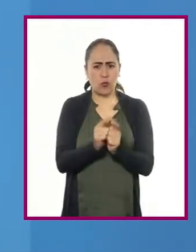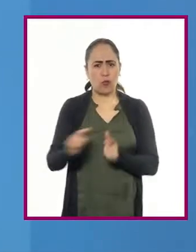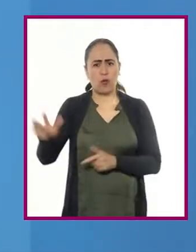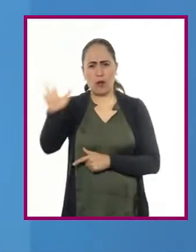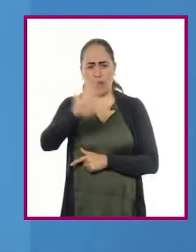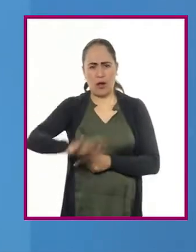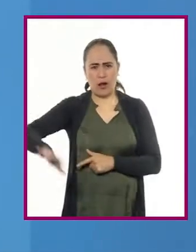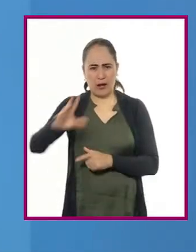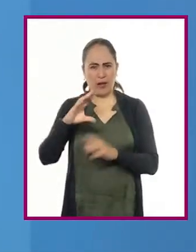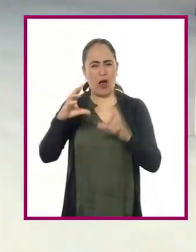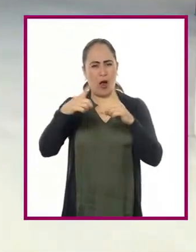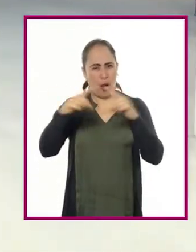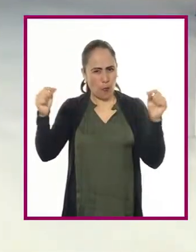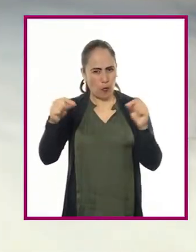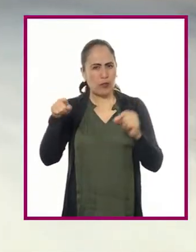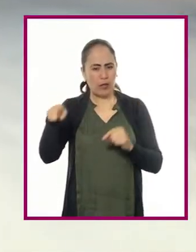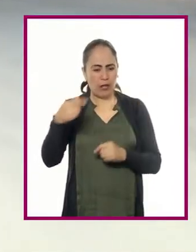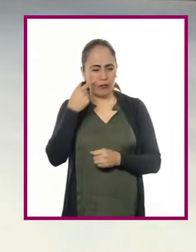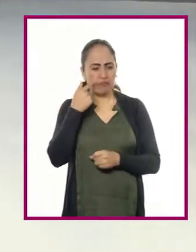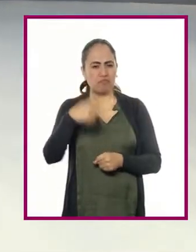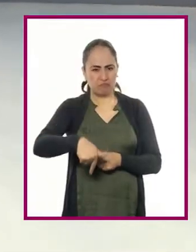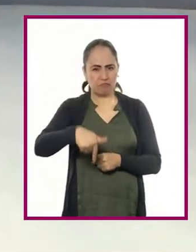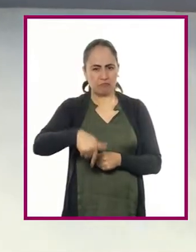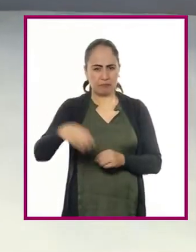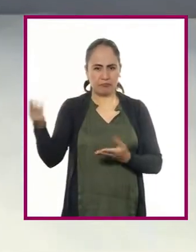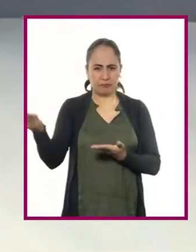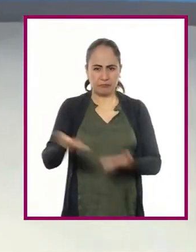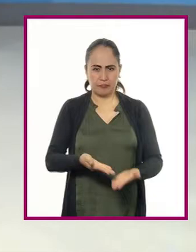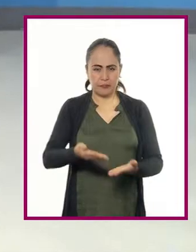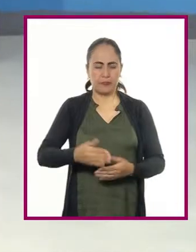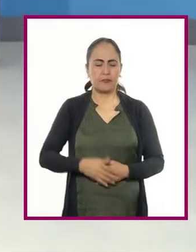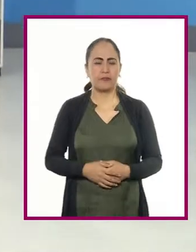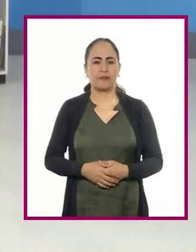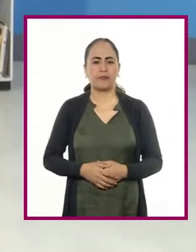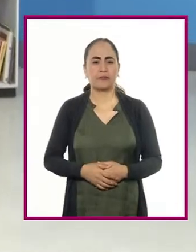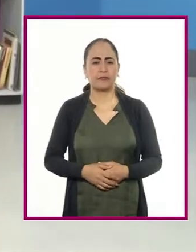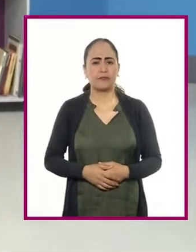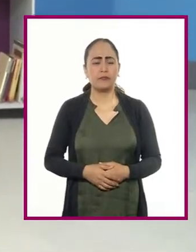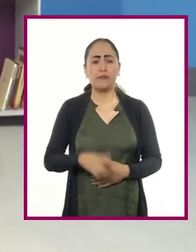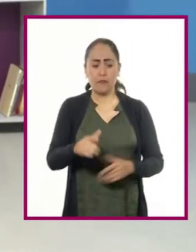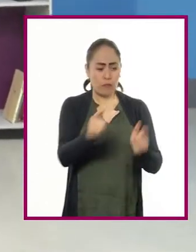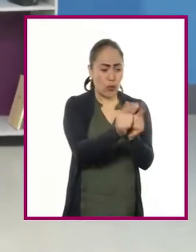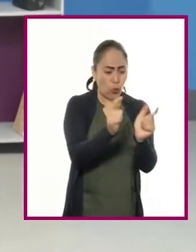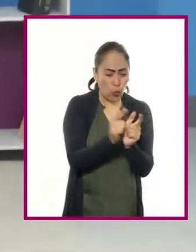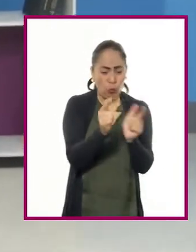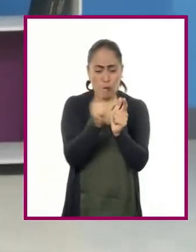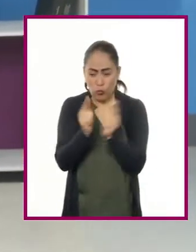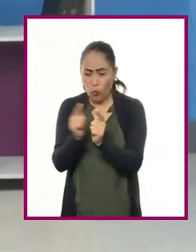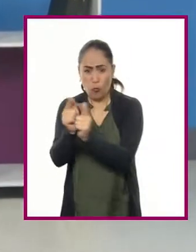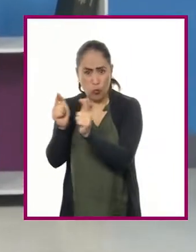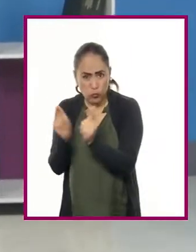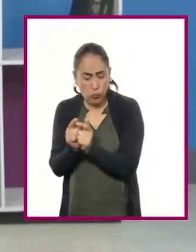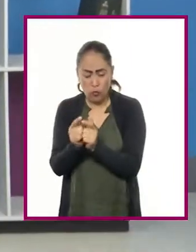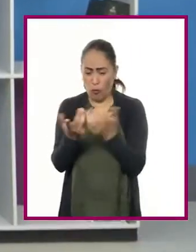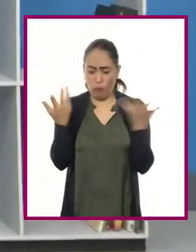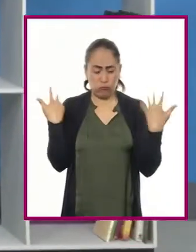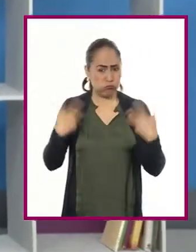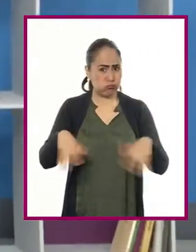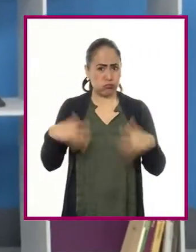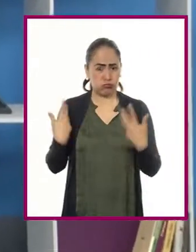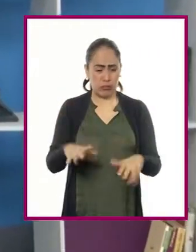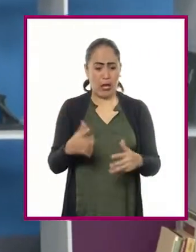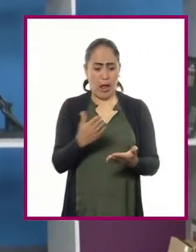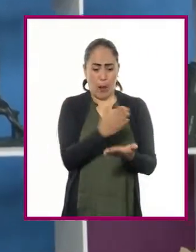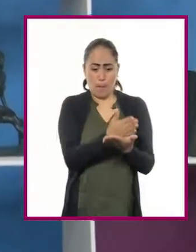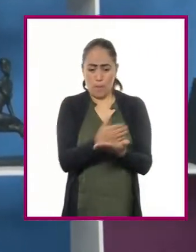o japoneses. Como podrán imaginar, todos estos grupos de personas en un principio quedaban